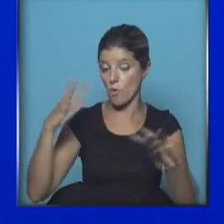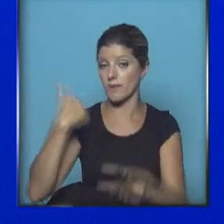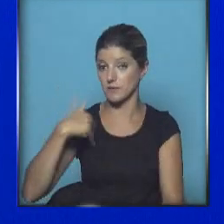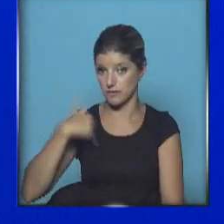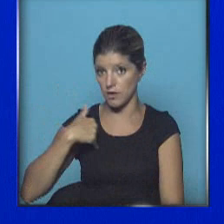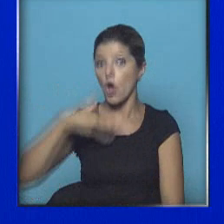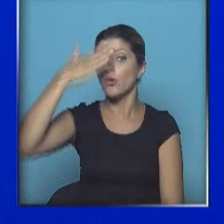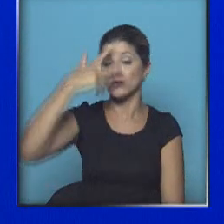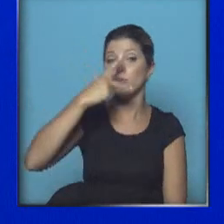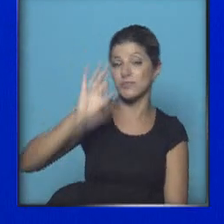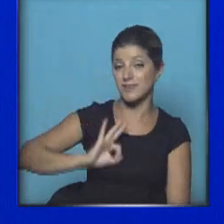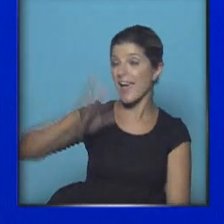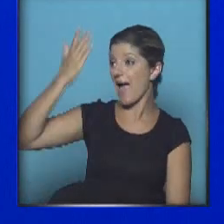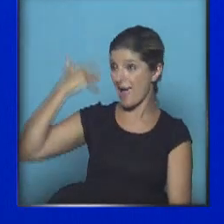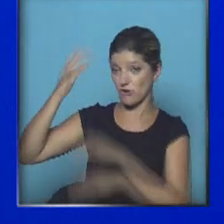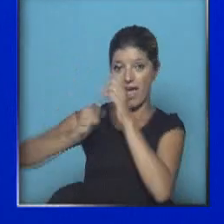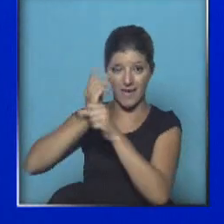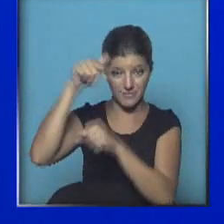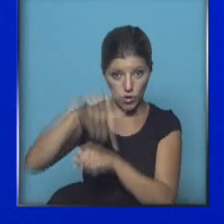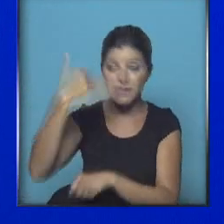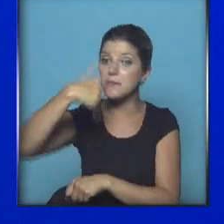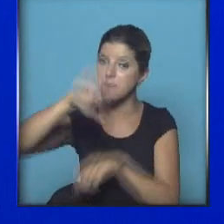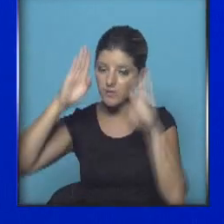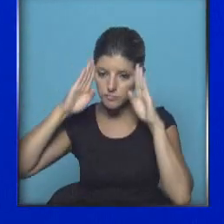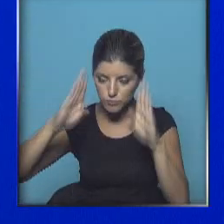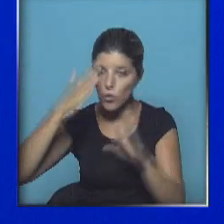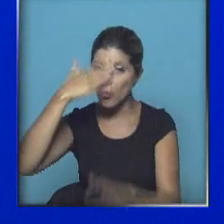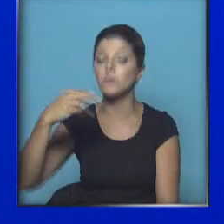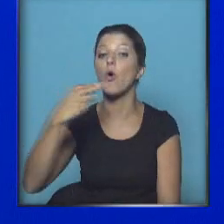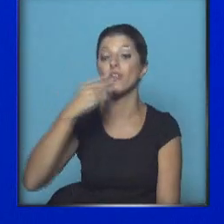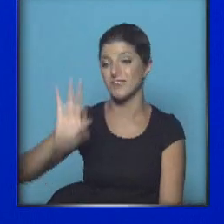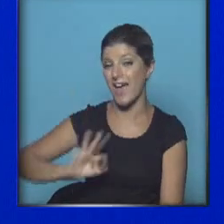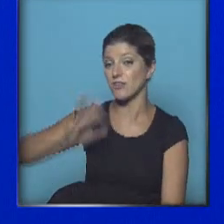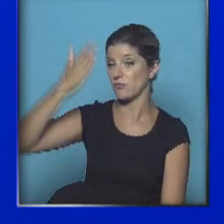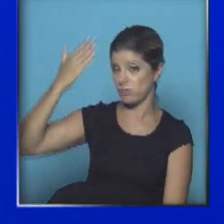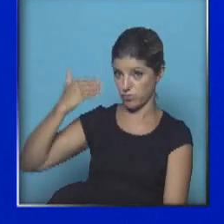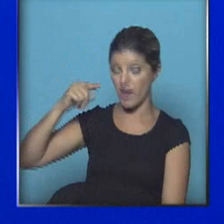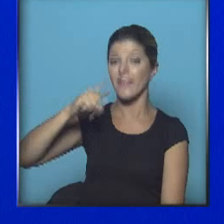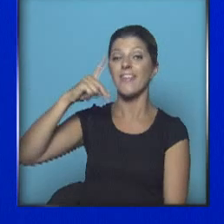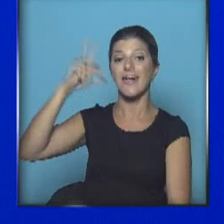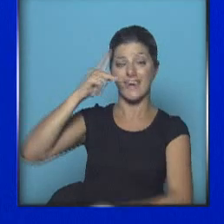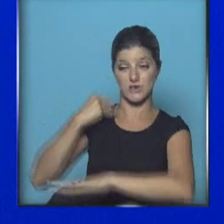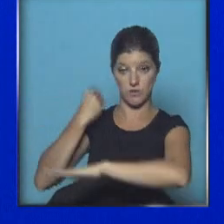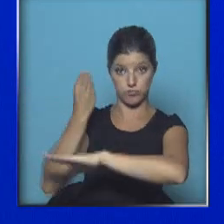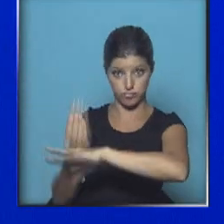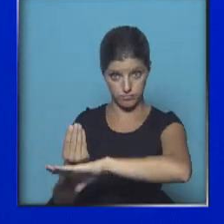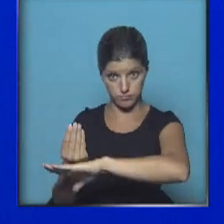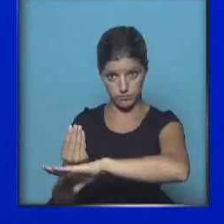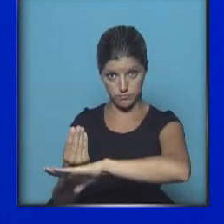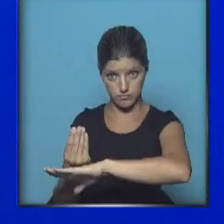en los últimos 30 años y específicamente en los últimos 11 años desde que Néstor Kirchner asumió el